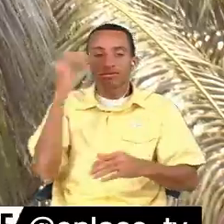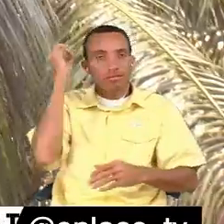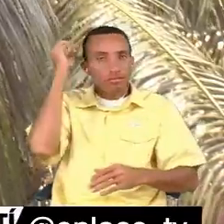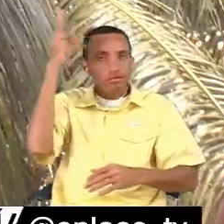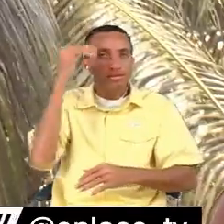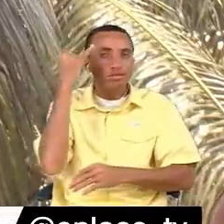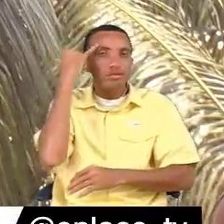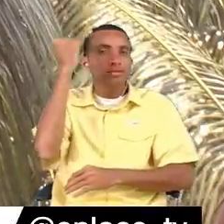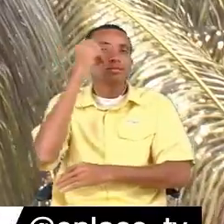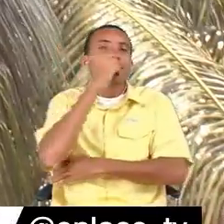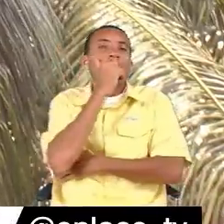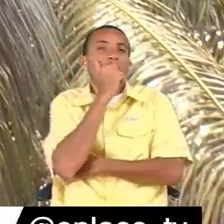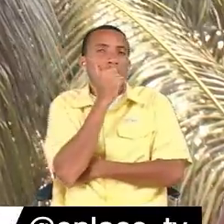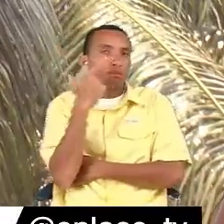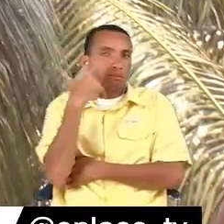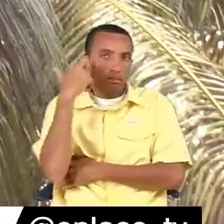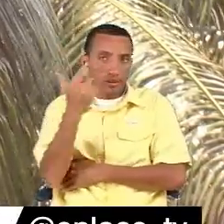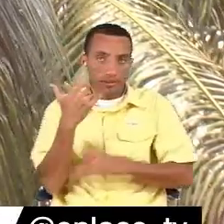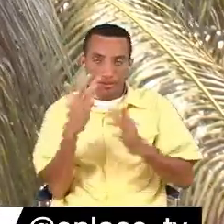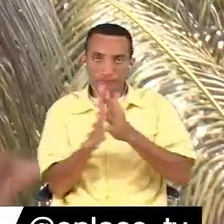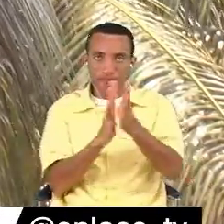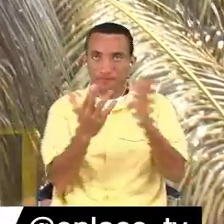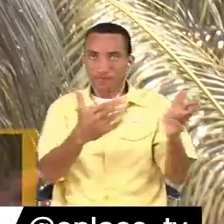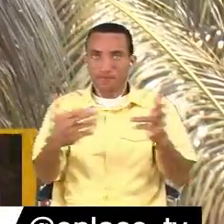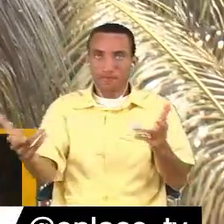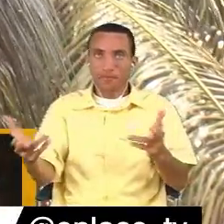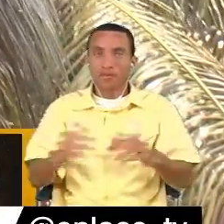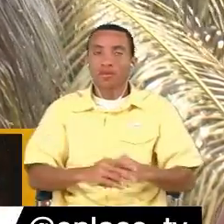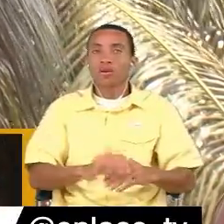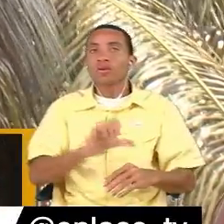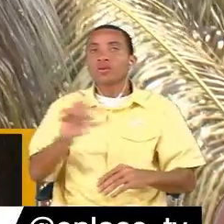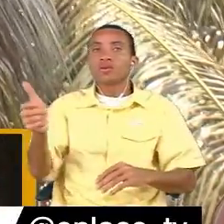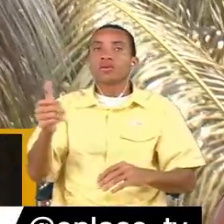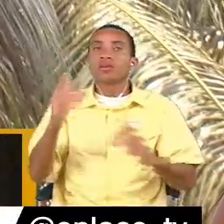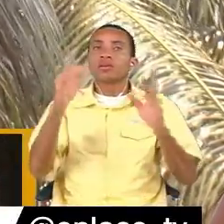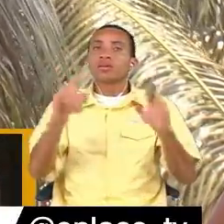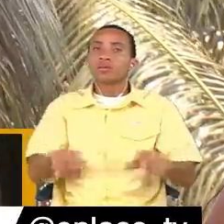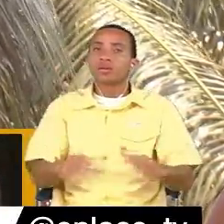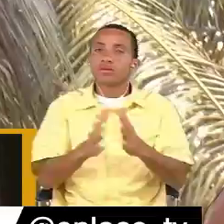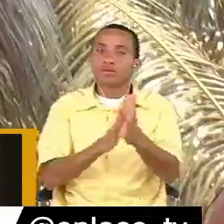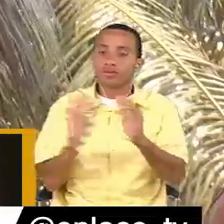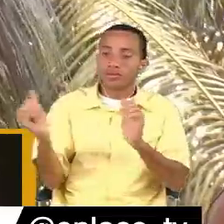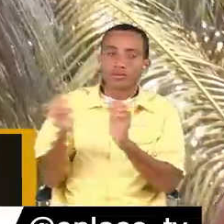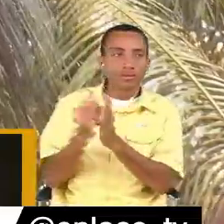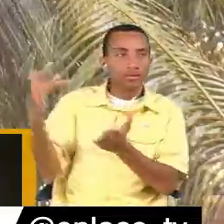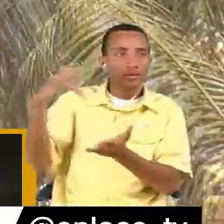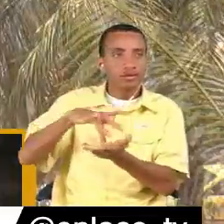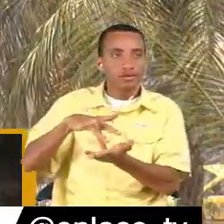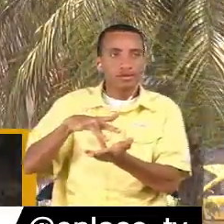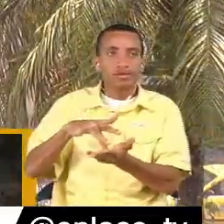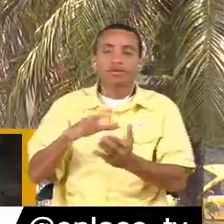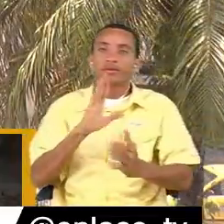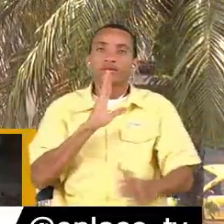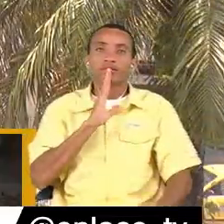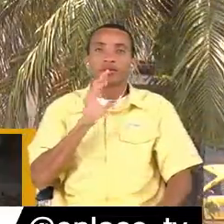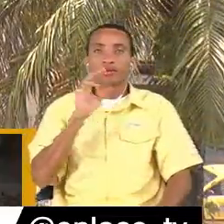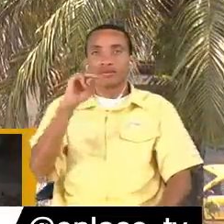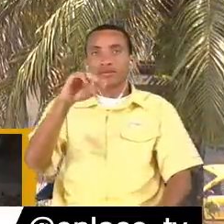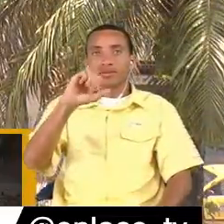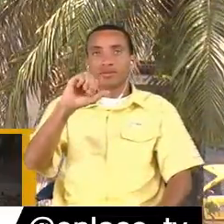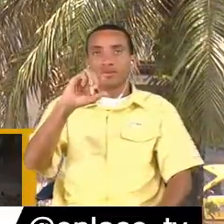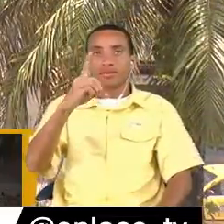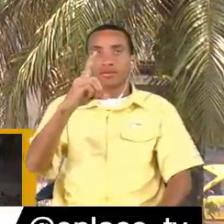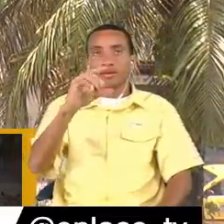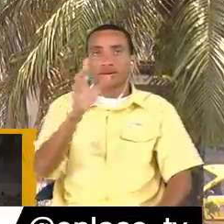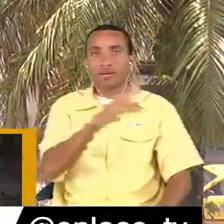interesante de la cual les hablaremos a continuación. Por otra parte, les cuento que en estos momentos nos acompaña en el SEC de En la Mira Magda y